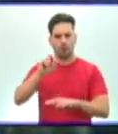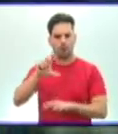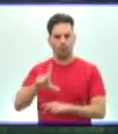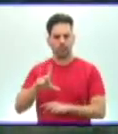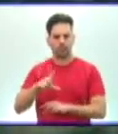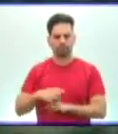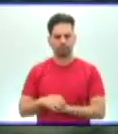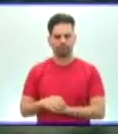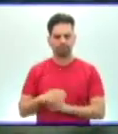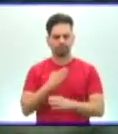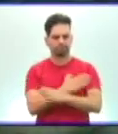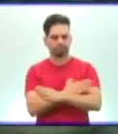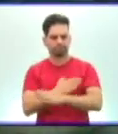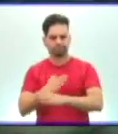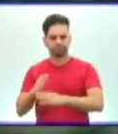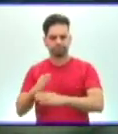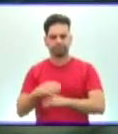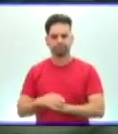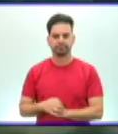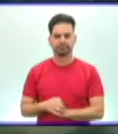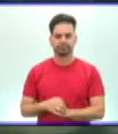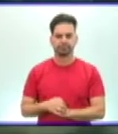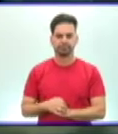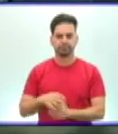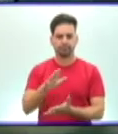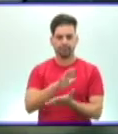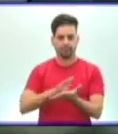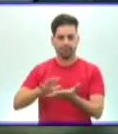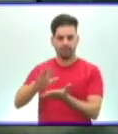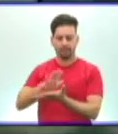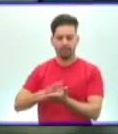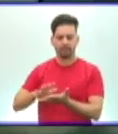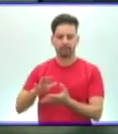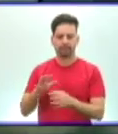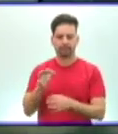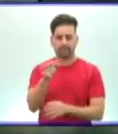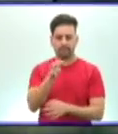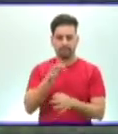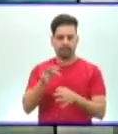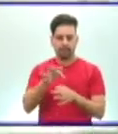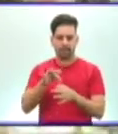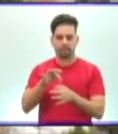Antilla, y áreas desde Cayo Saetía a Playa Corintia.